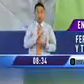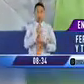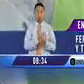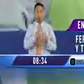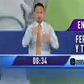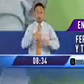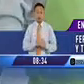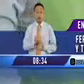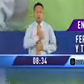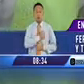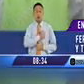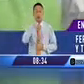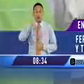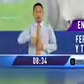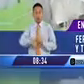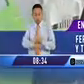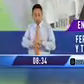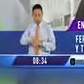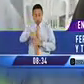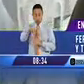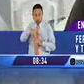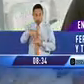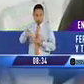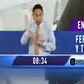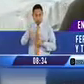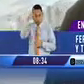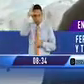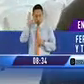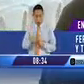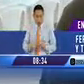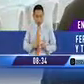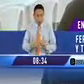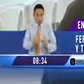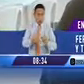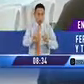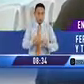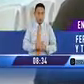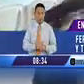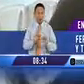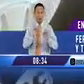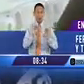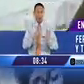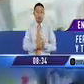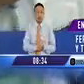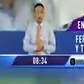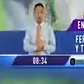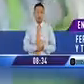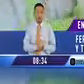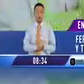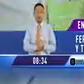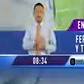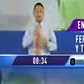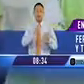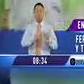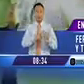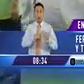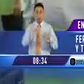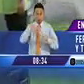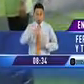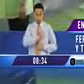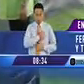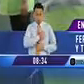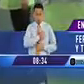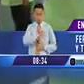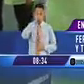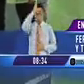la tierra que vienen a otorgarnos lo que son... Oiga, y en la tradición quiteña también, el duende es